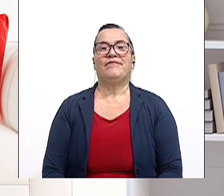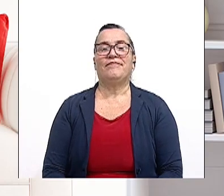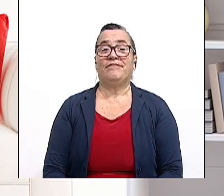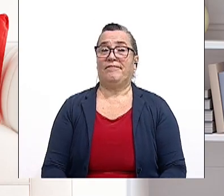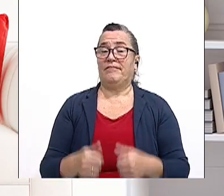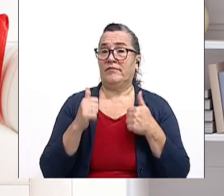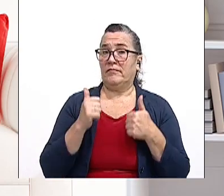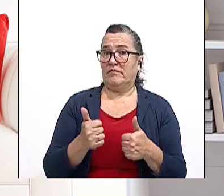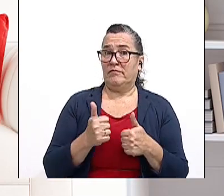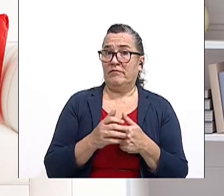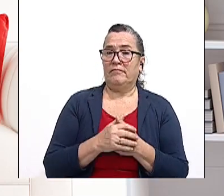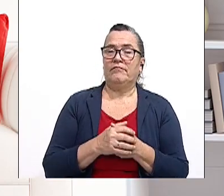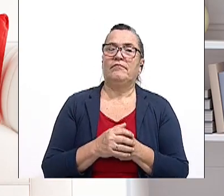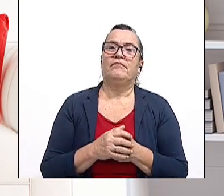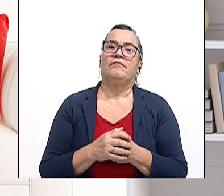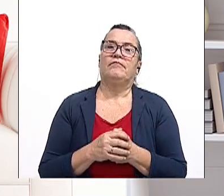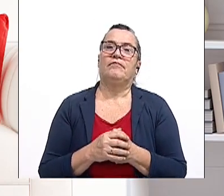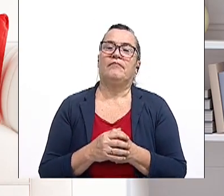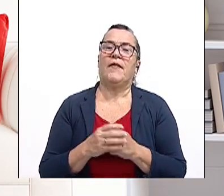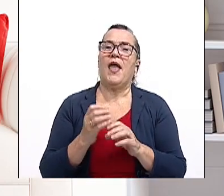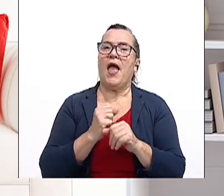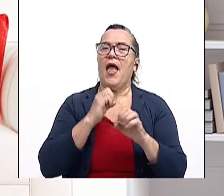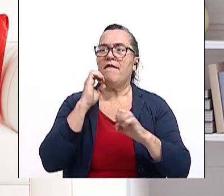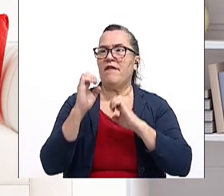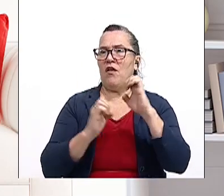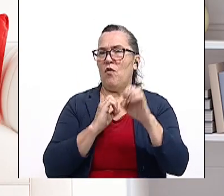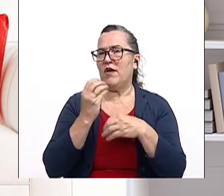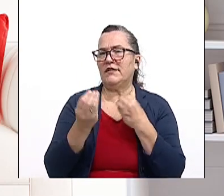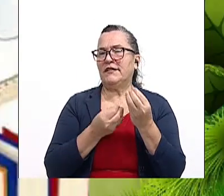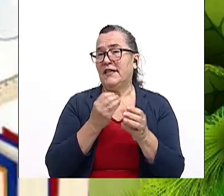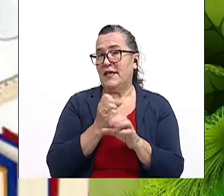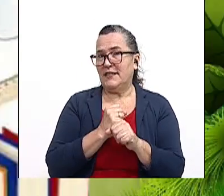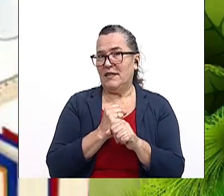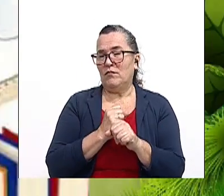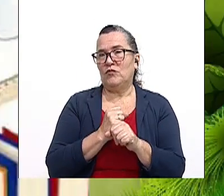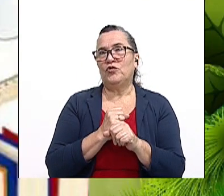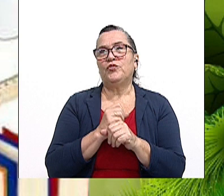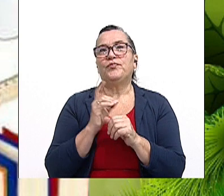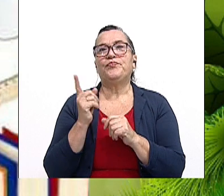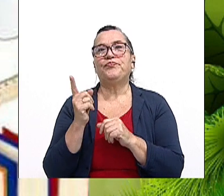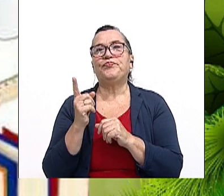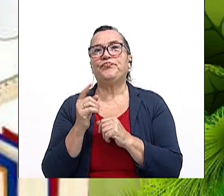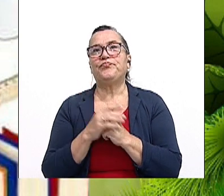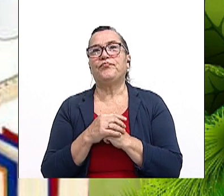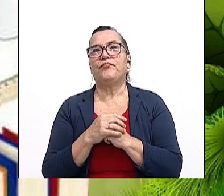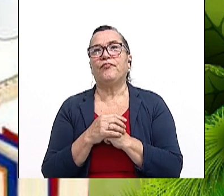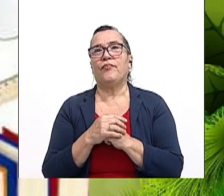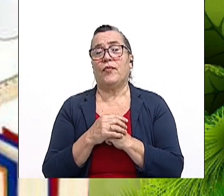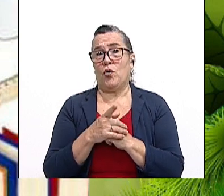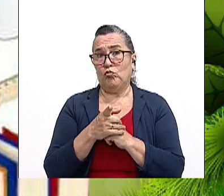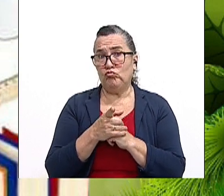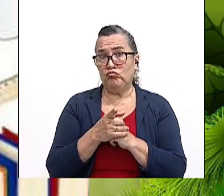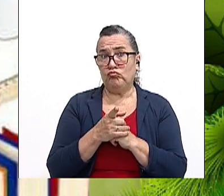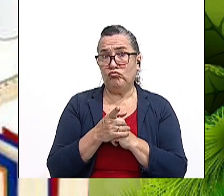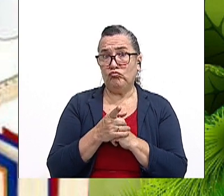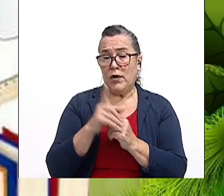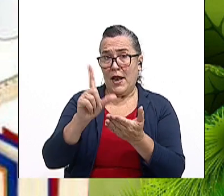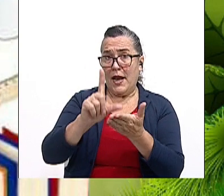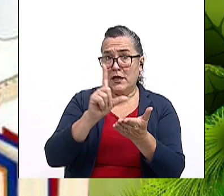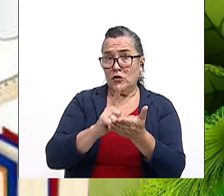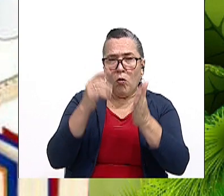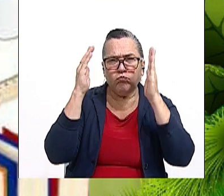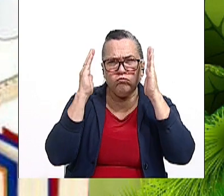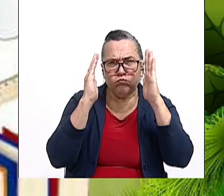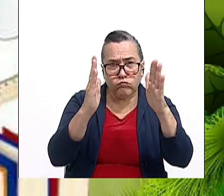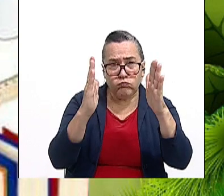Now let's self-evaluate what we did during today's lesson. Okay, so did you pay attention